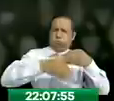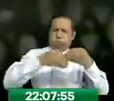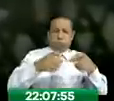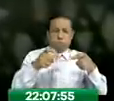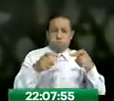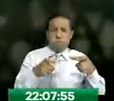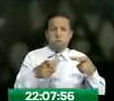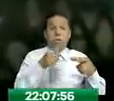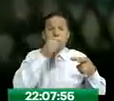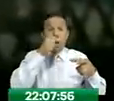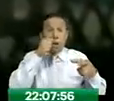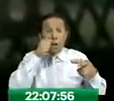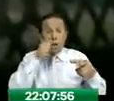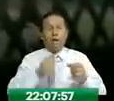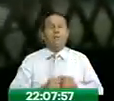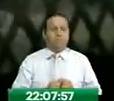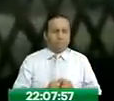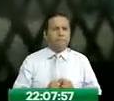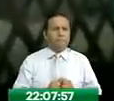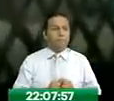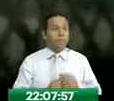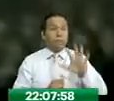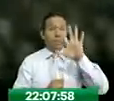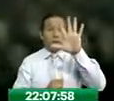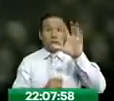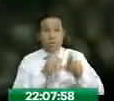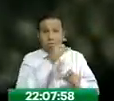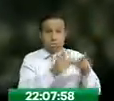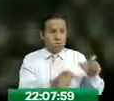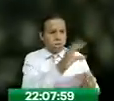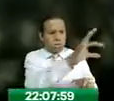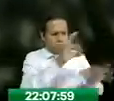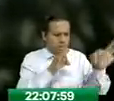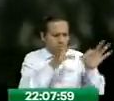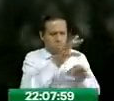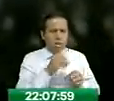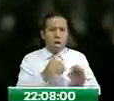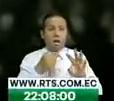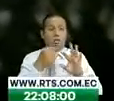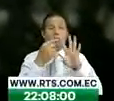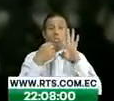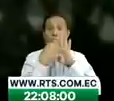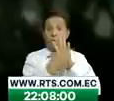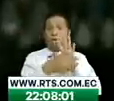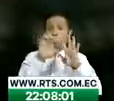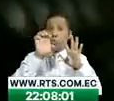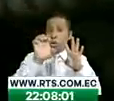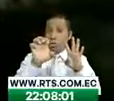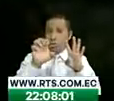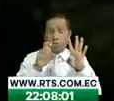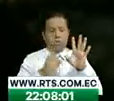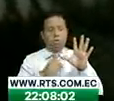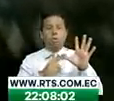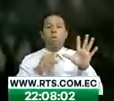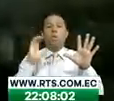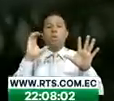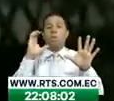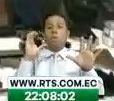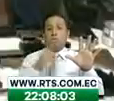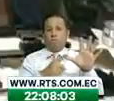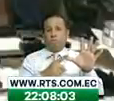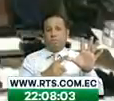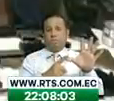droga. Se logró detener a 5 sujetos, 4 de nacionalidad ecuatoriana y un colombiano. Uno de